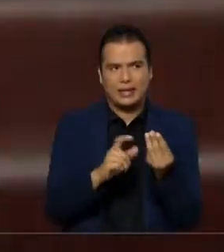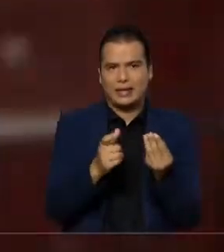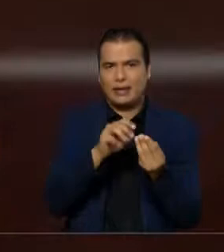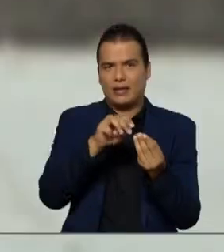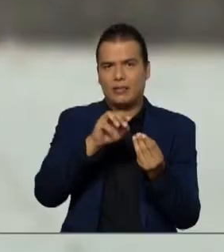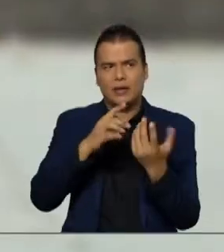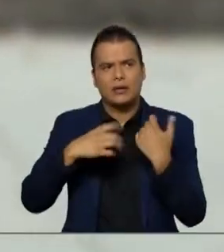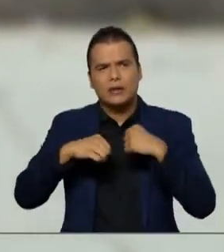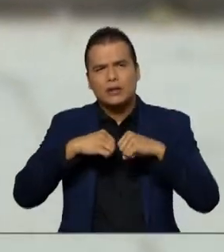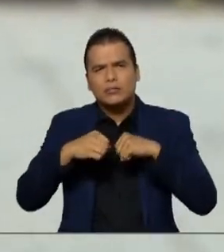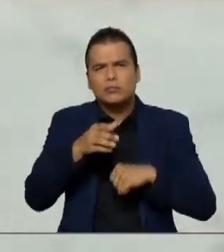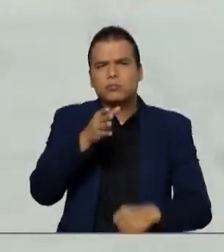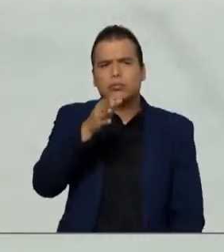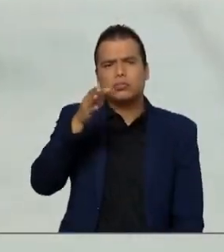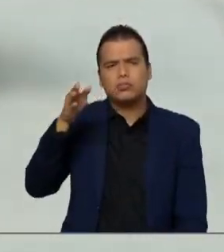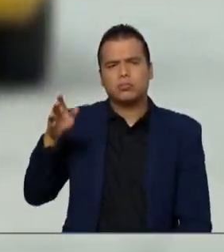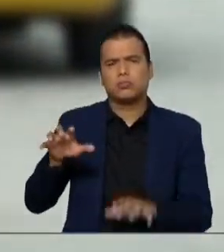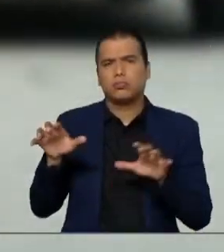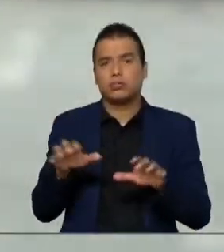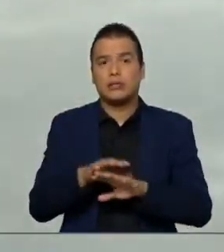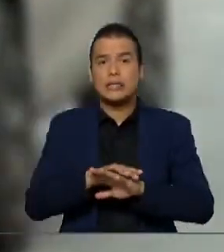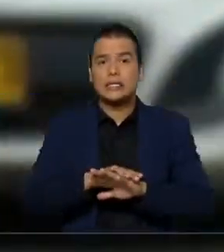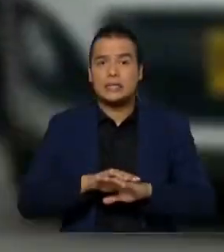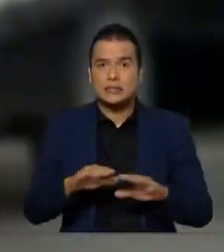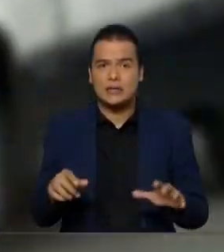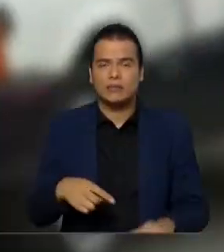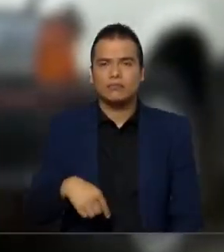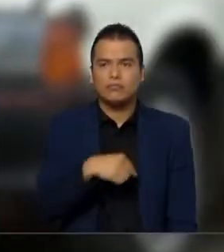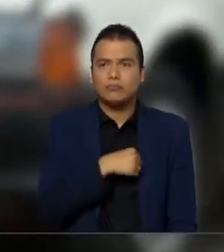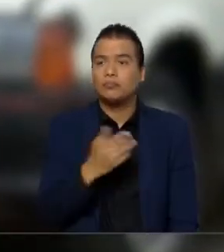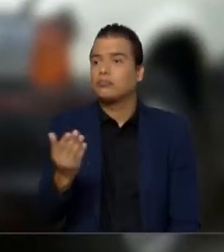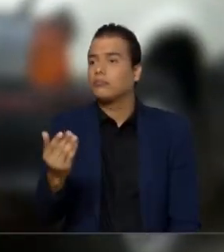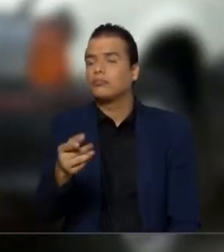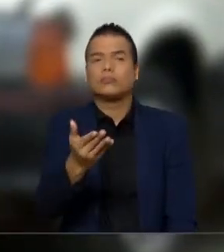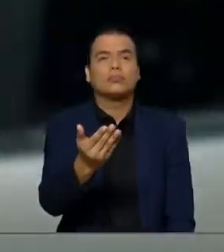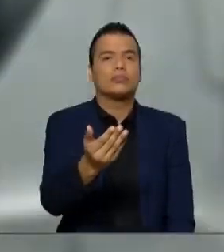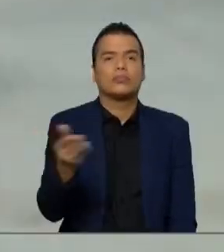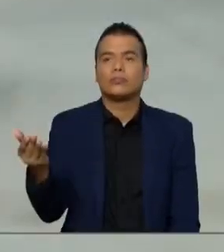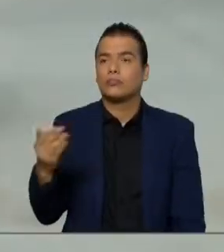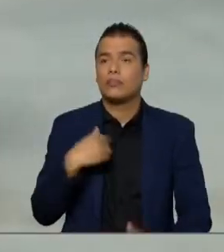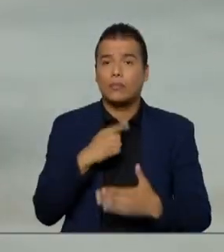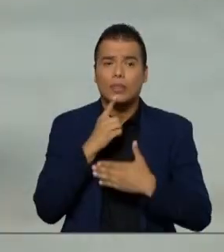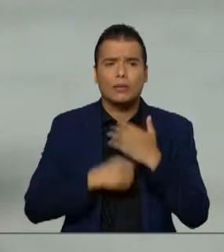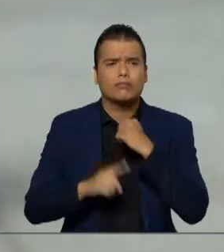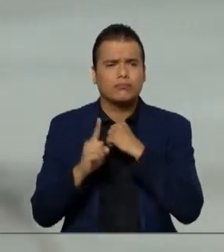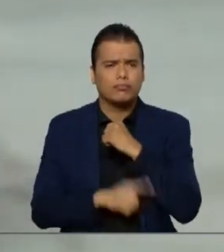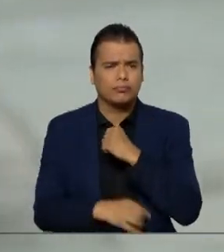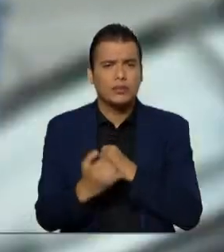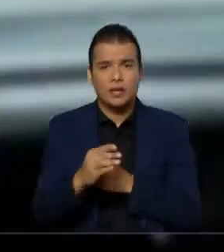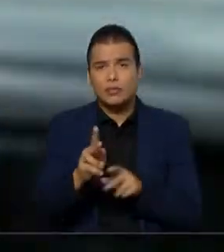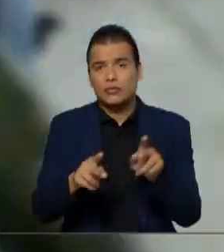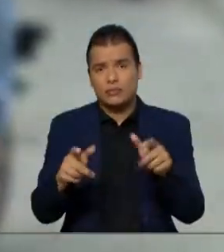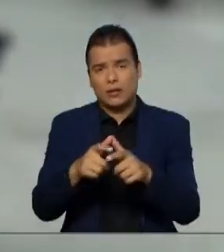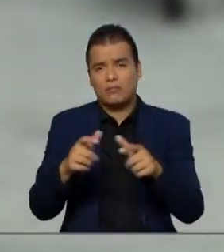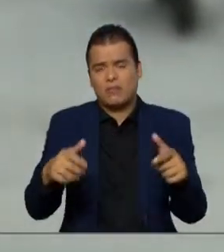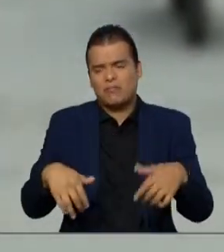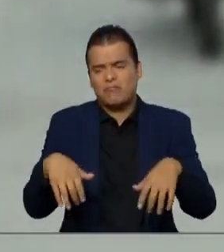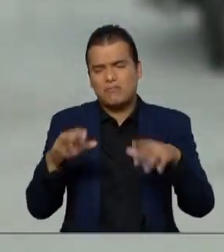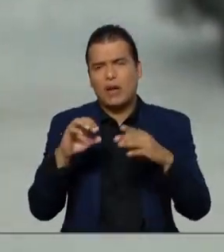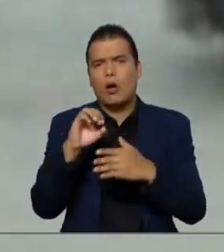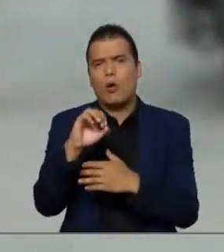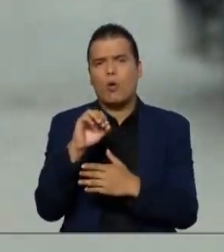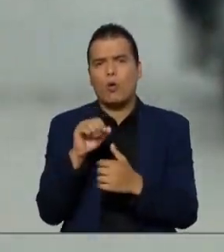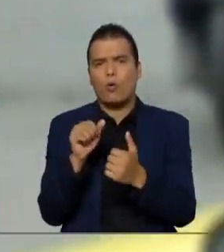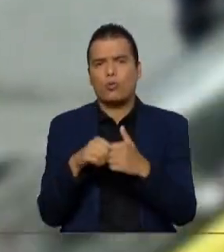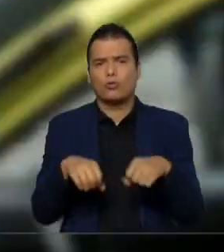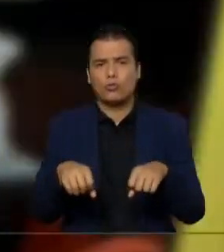Y definitivamente sí, hemos detenido, hemos requerido y hemos sancionado bastante cantidad de personas que lo estaban haciendo. Ya la segunda